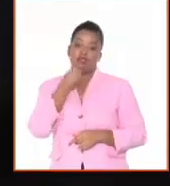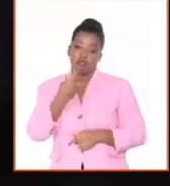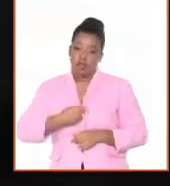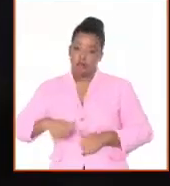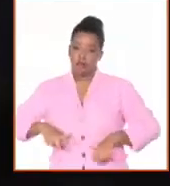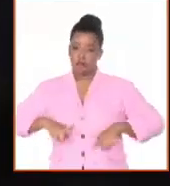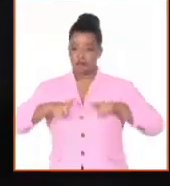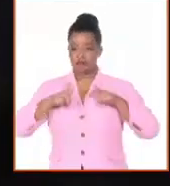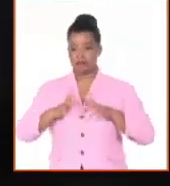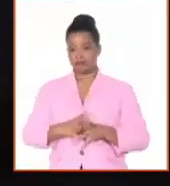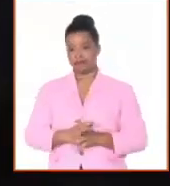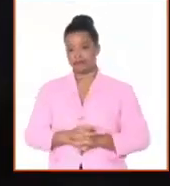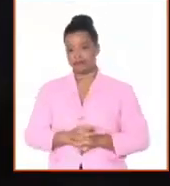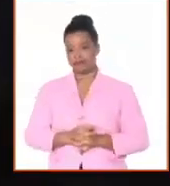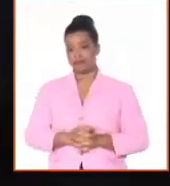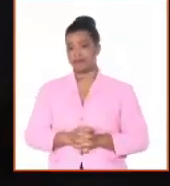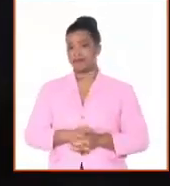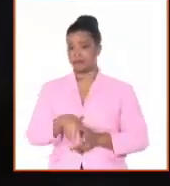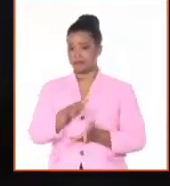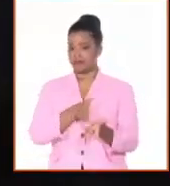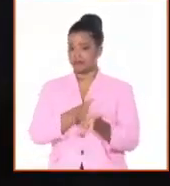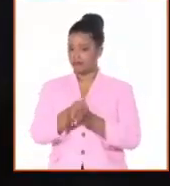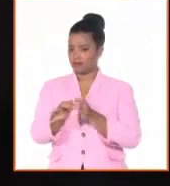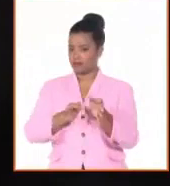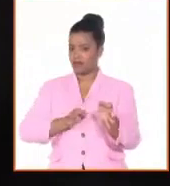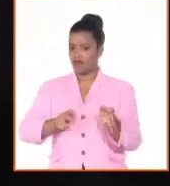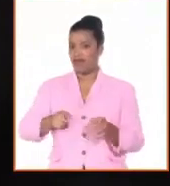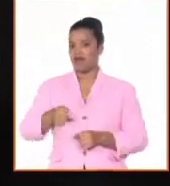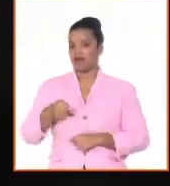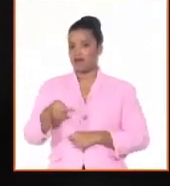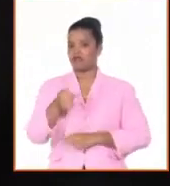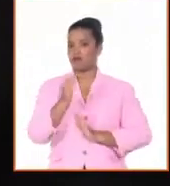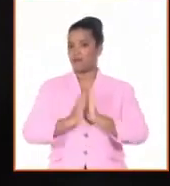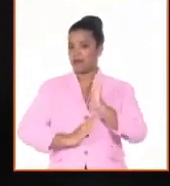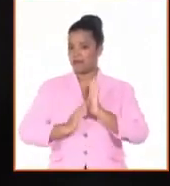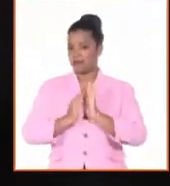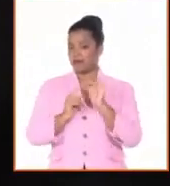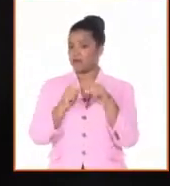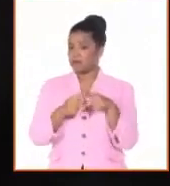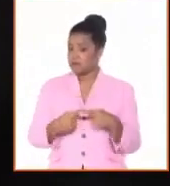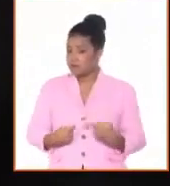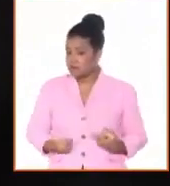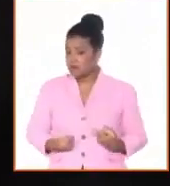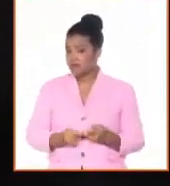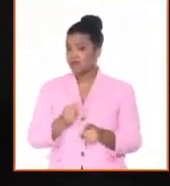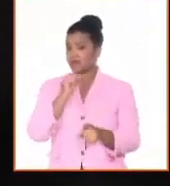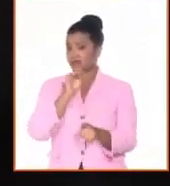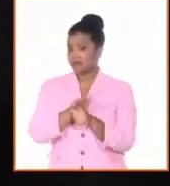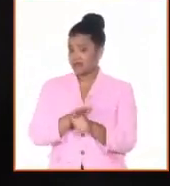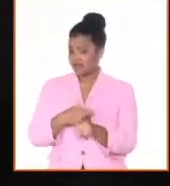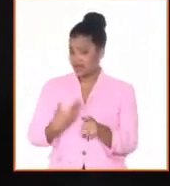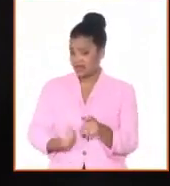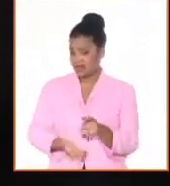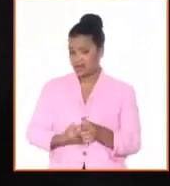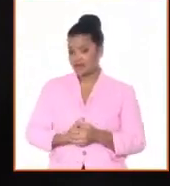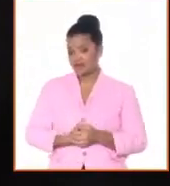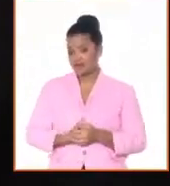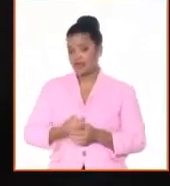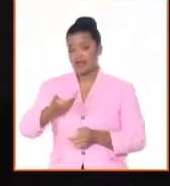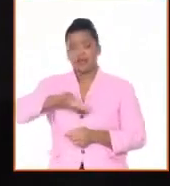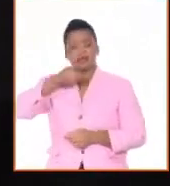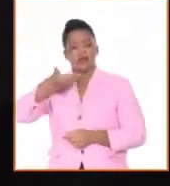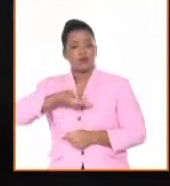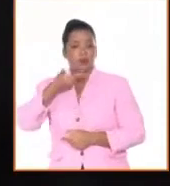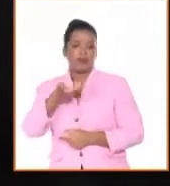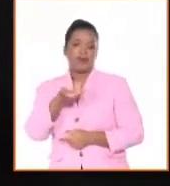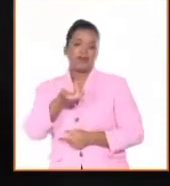registro comercial va a estar muy activo para los próximos meses Alicia porque ya empiezan entonces también a tener que rendir cuenta de sus balances